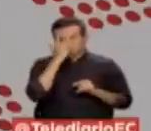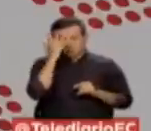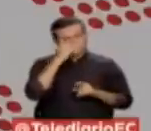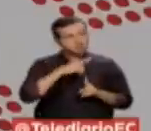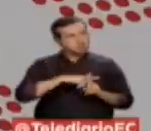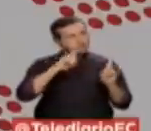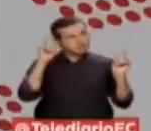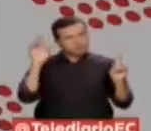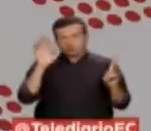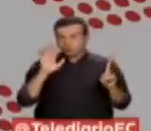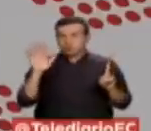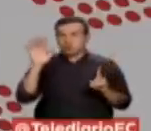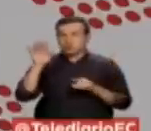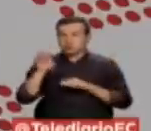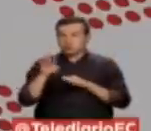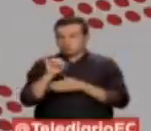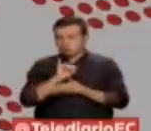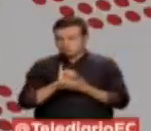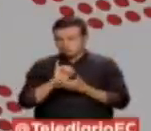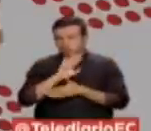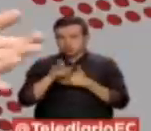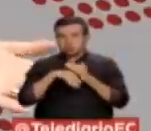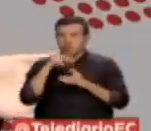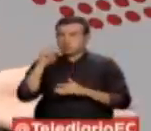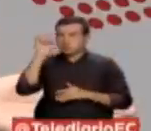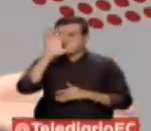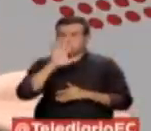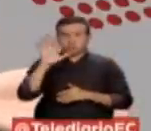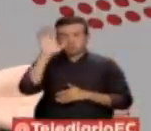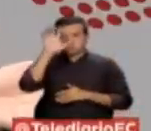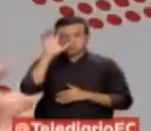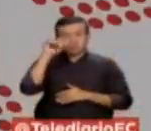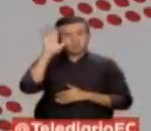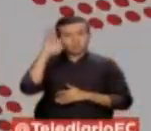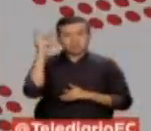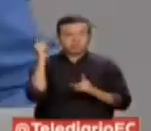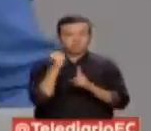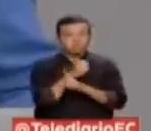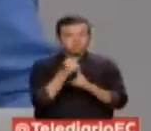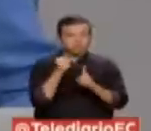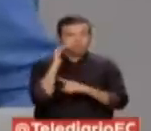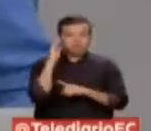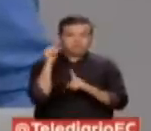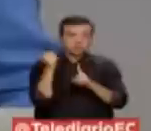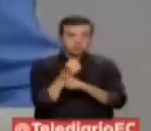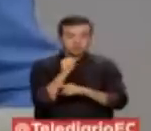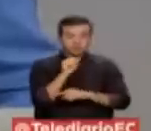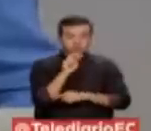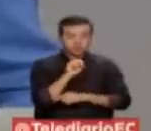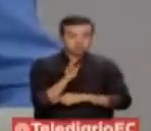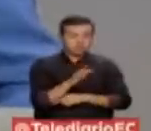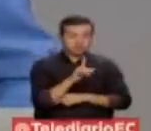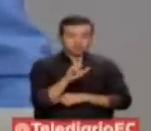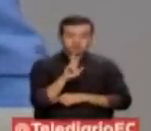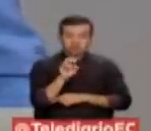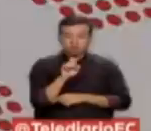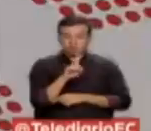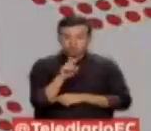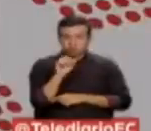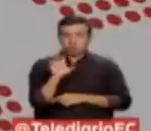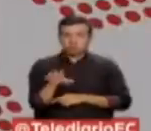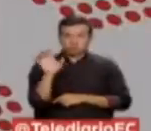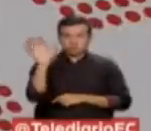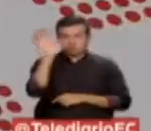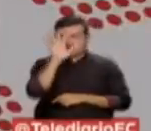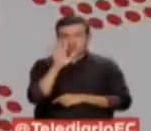es comparable con la situación de imbabura a pesar que todas se encuentran en la misma zona el foco de la violencia San Lorenzo sigue siendo el lugar eh Hay algunos